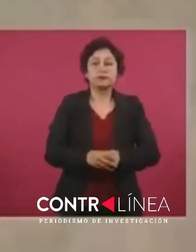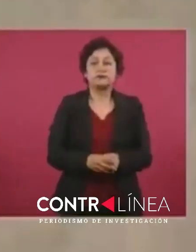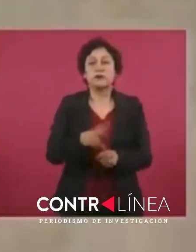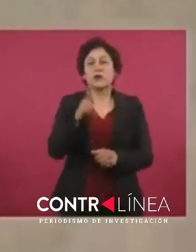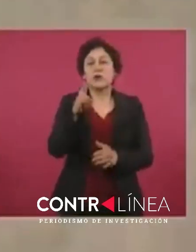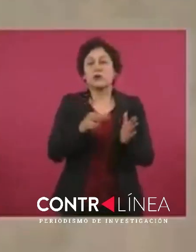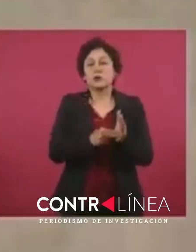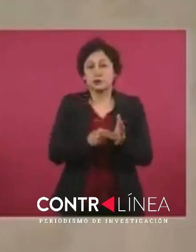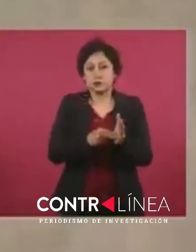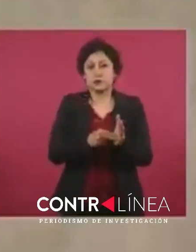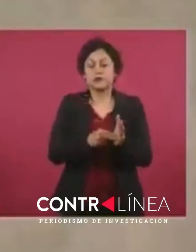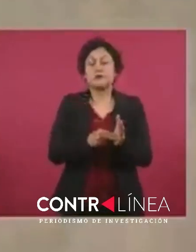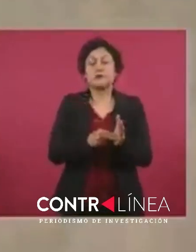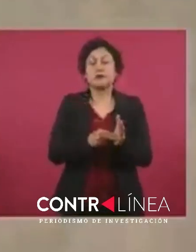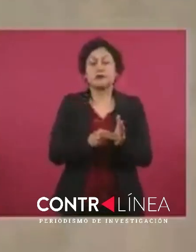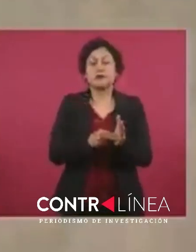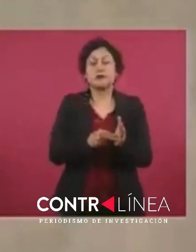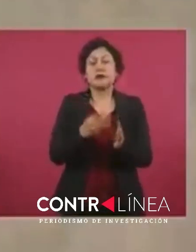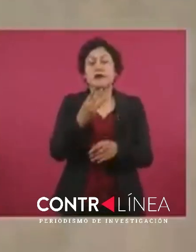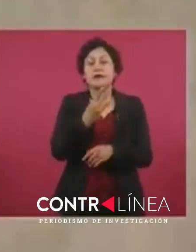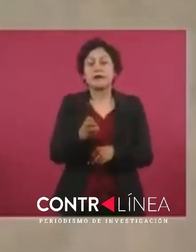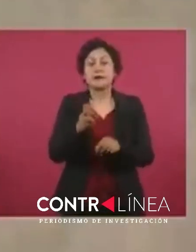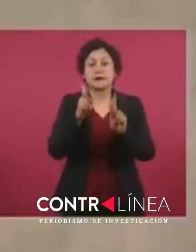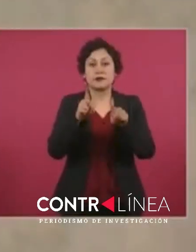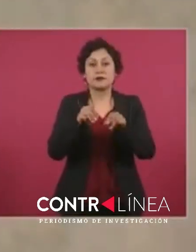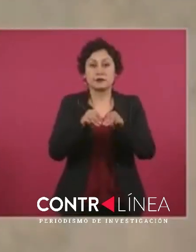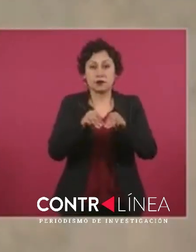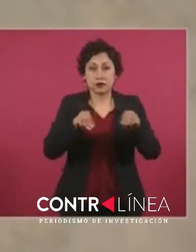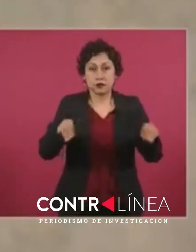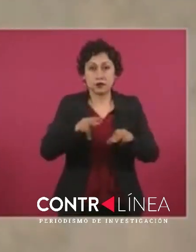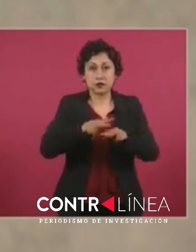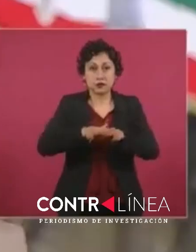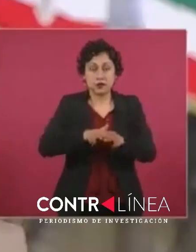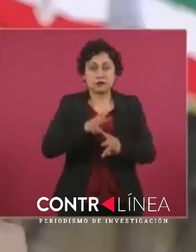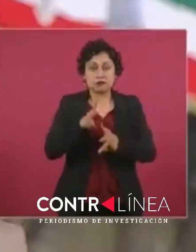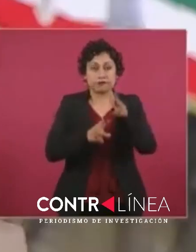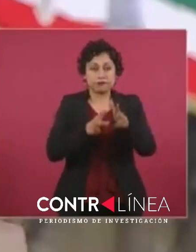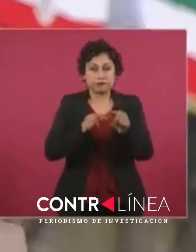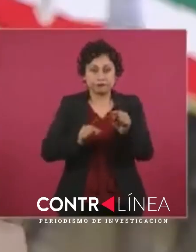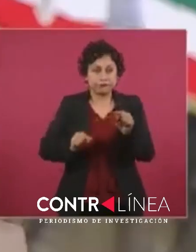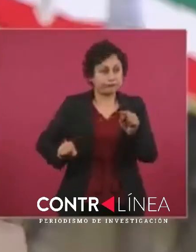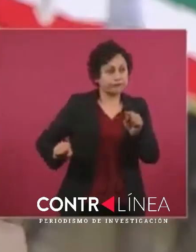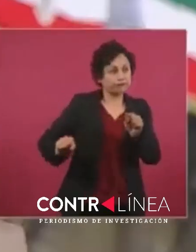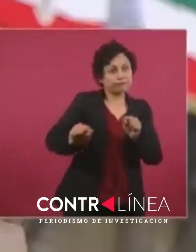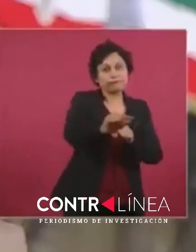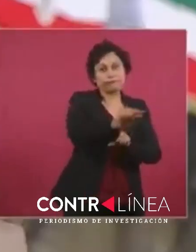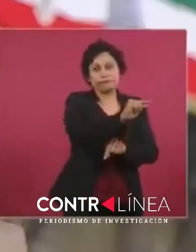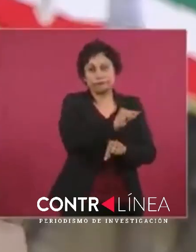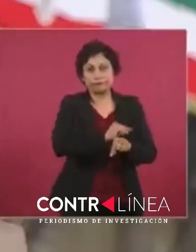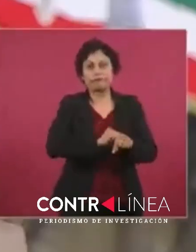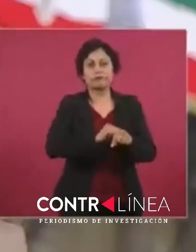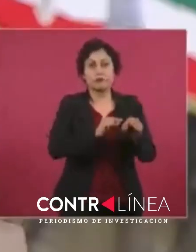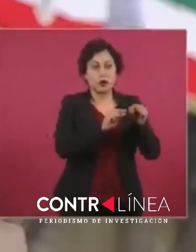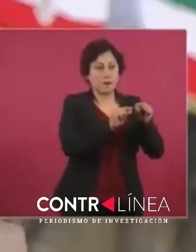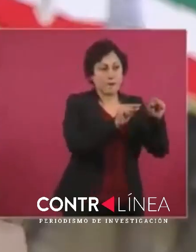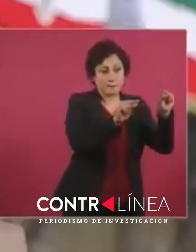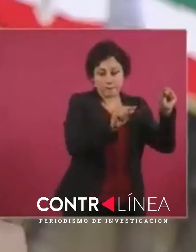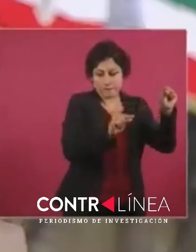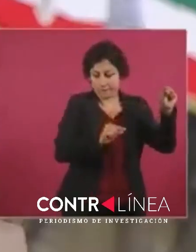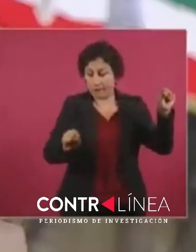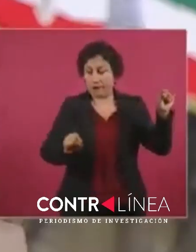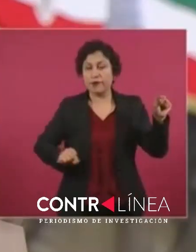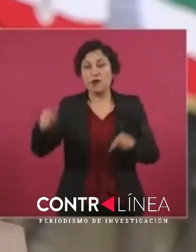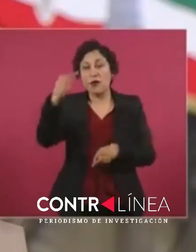2.300 kilómetros de líneas férreas, 2.300 kilómetros de vías férreas para trenes